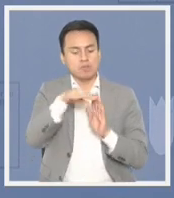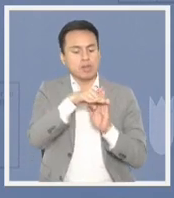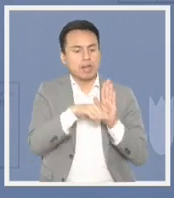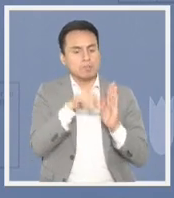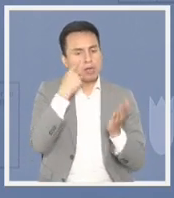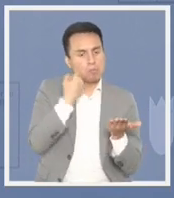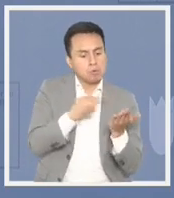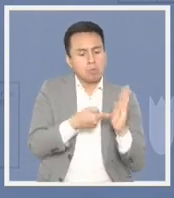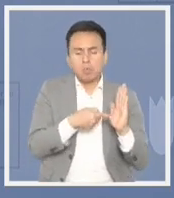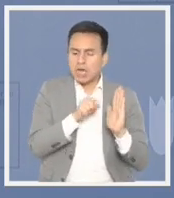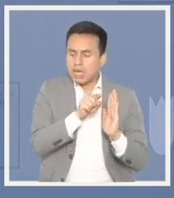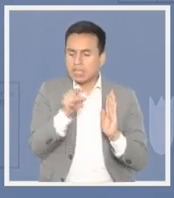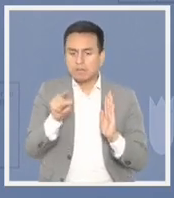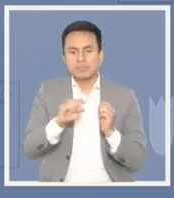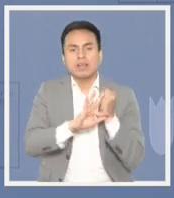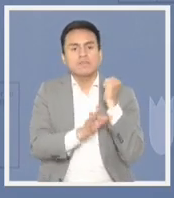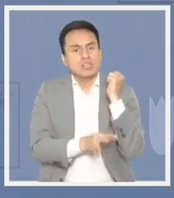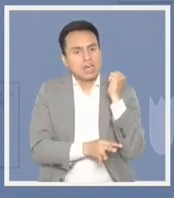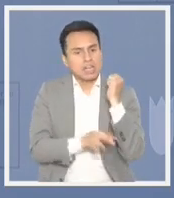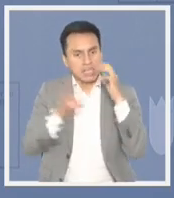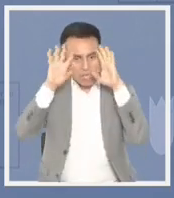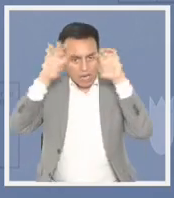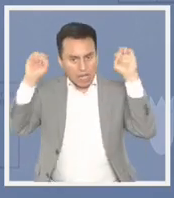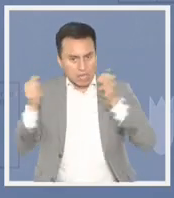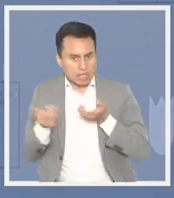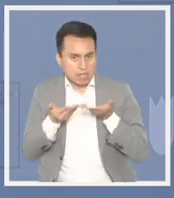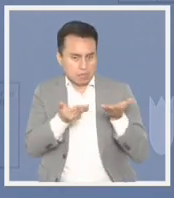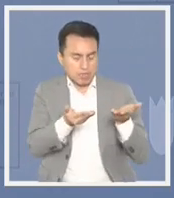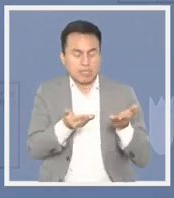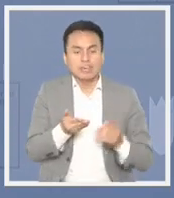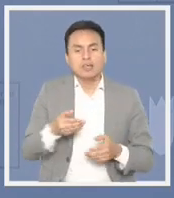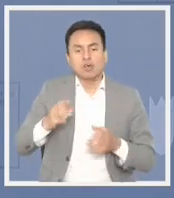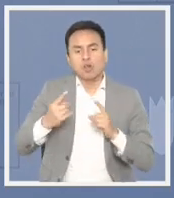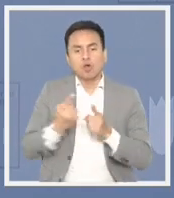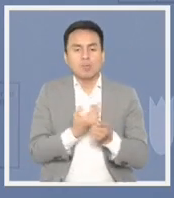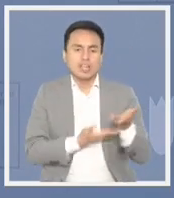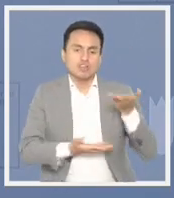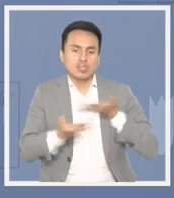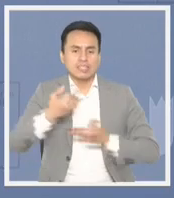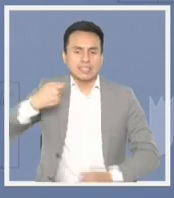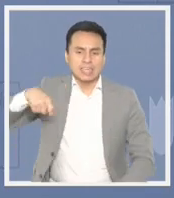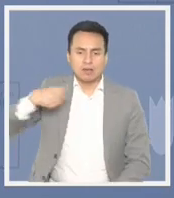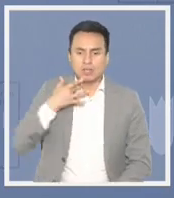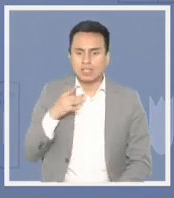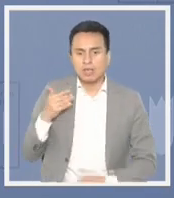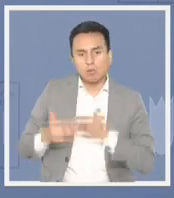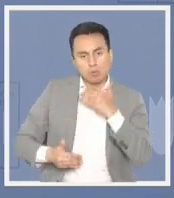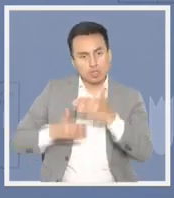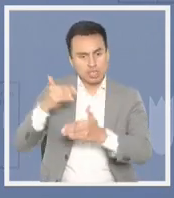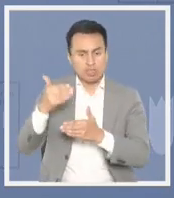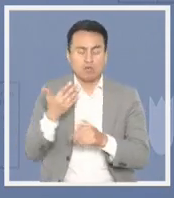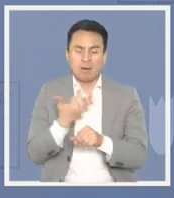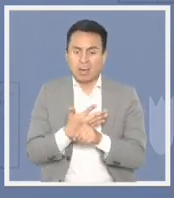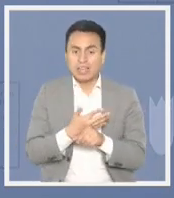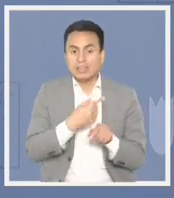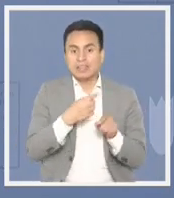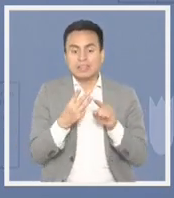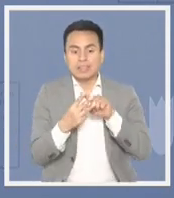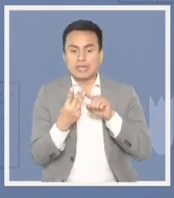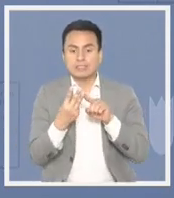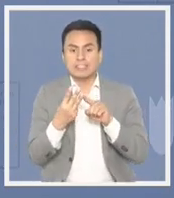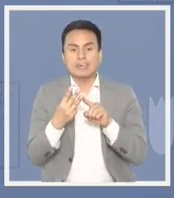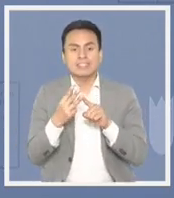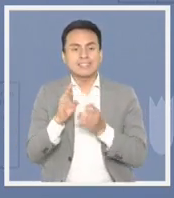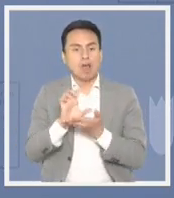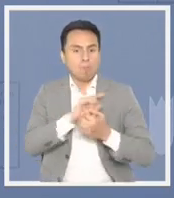y propuestas para la Fiscalía y también las conversaciones con el Senado, porque quiero recordarles que este es un proceso donde intervienen los tres poderes